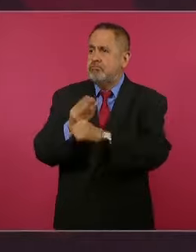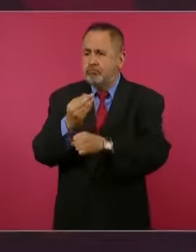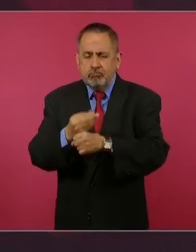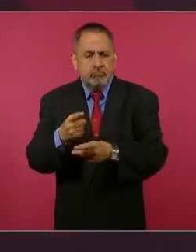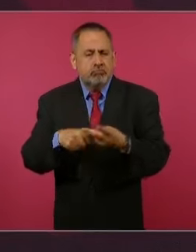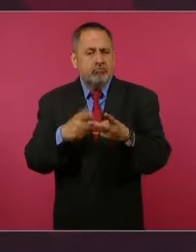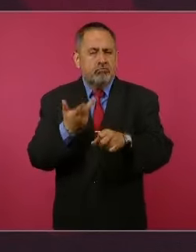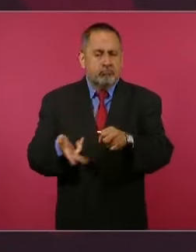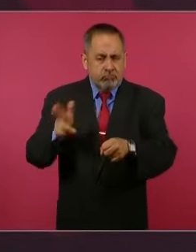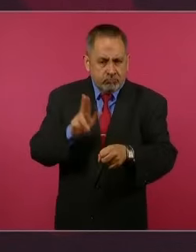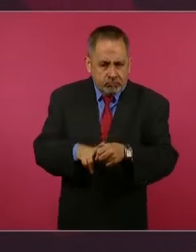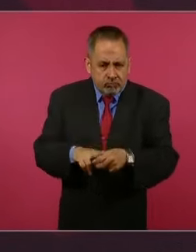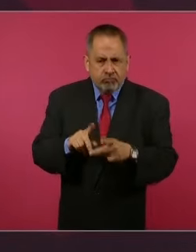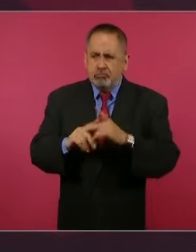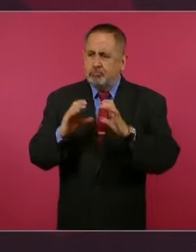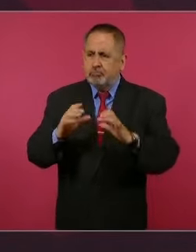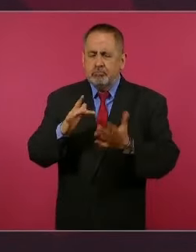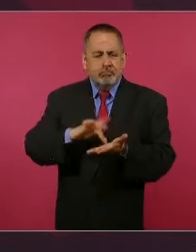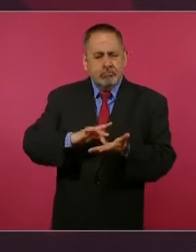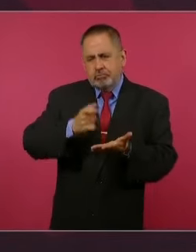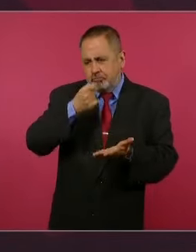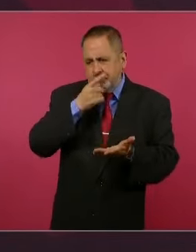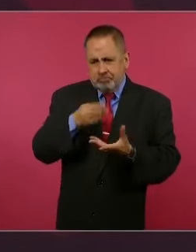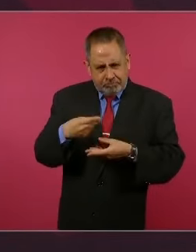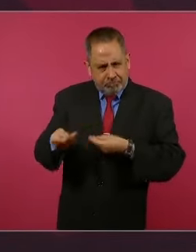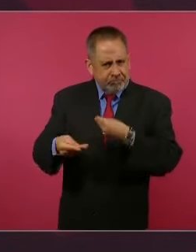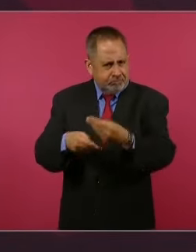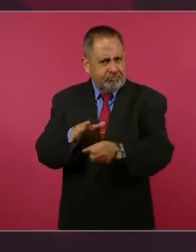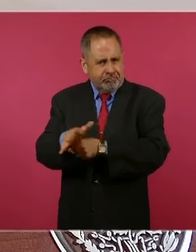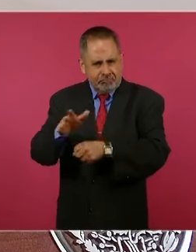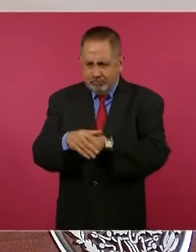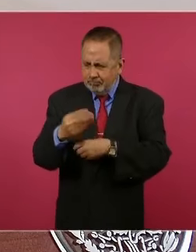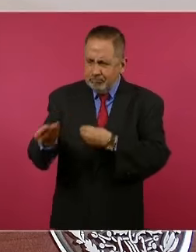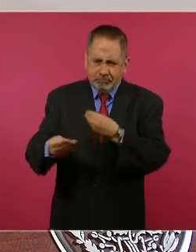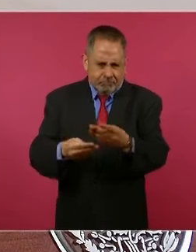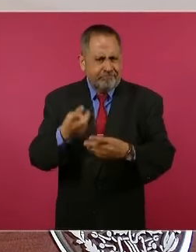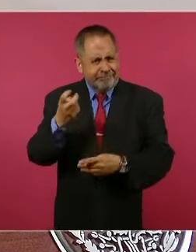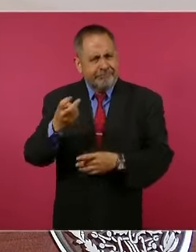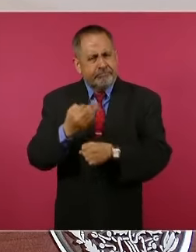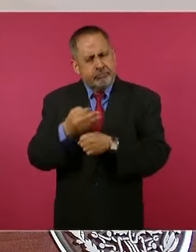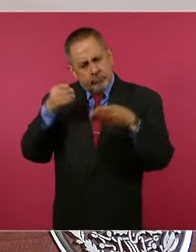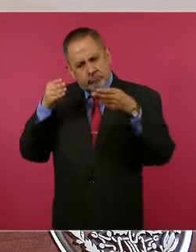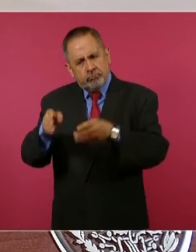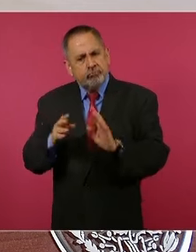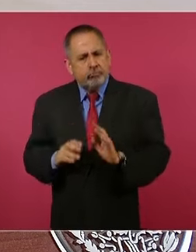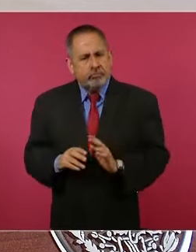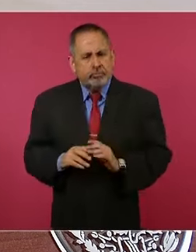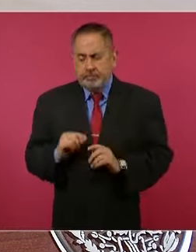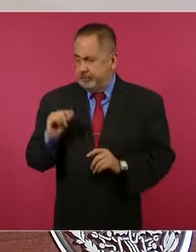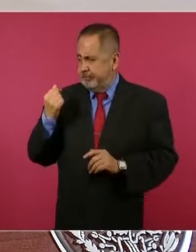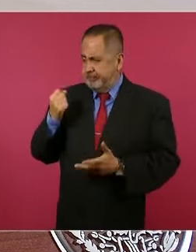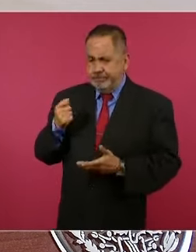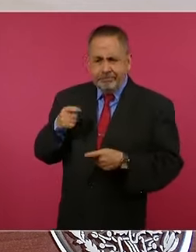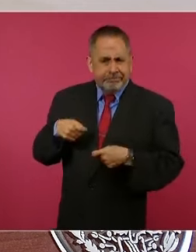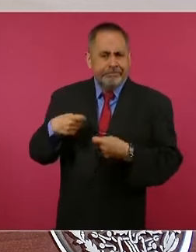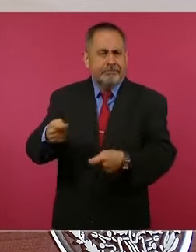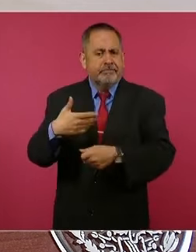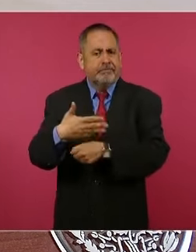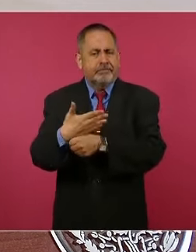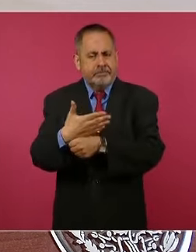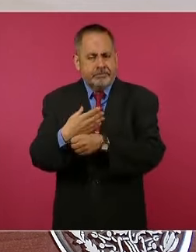hospitales que no faltan los medicamentos se les acaba de entregar